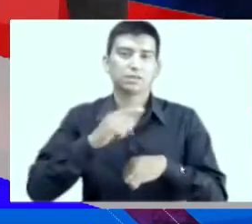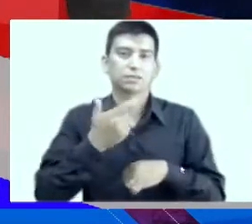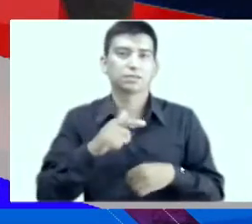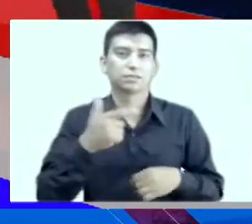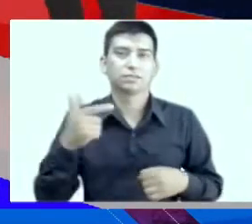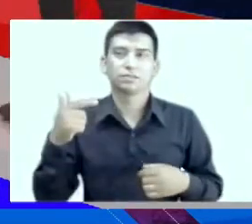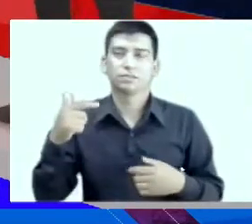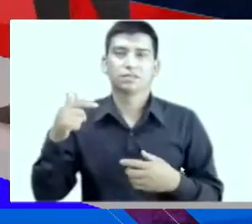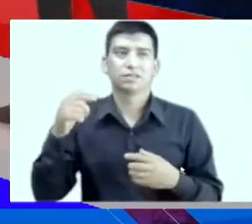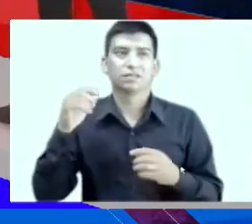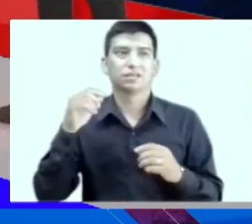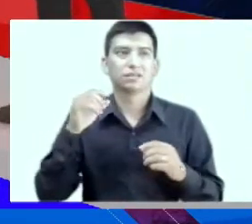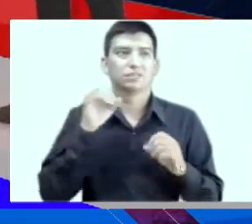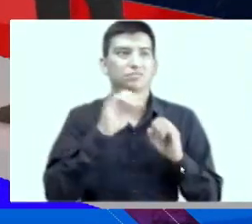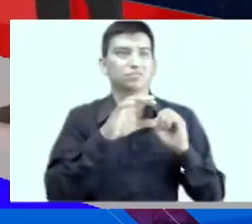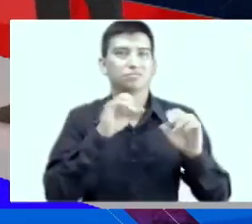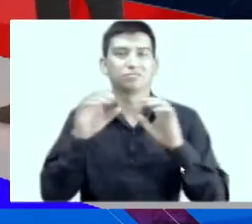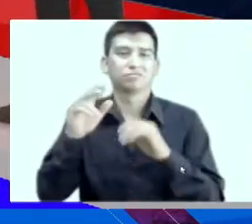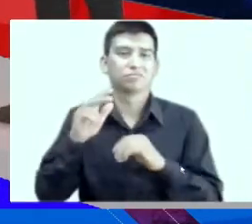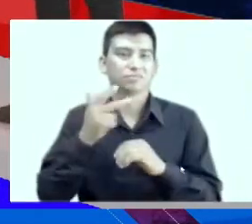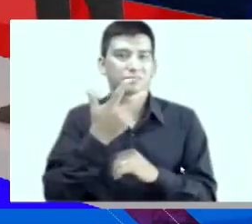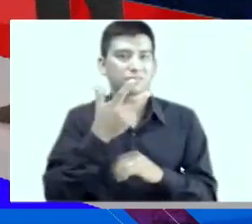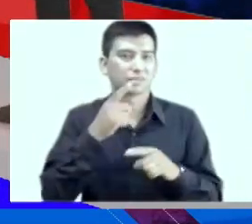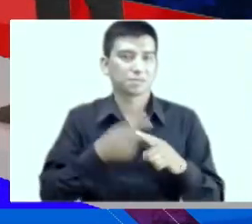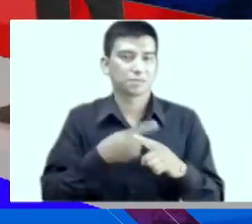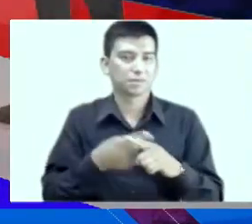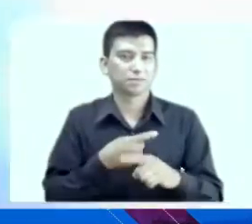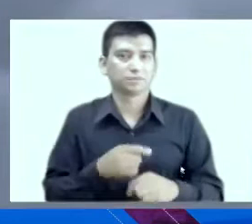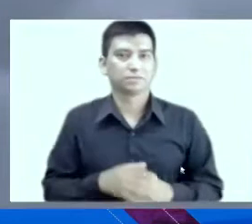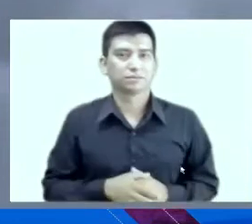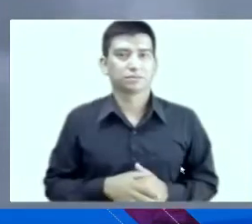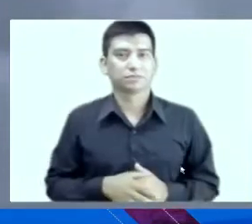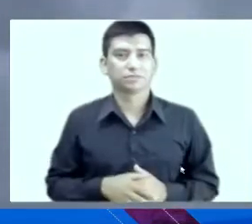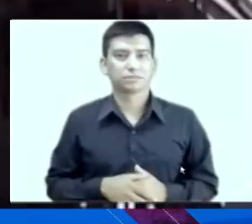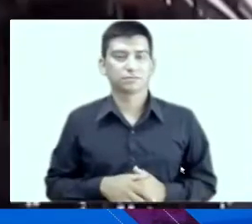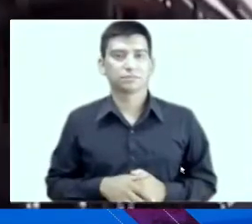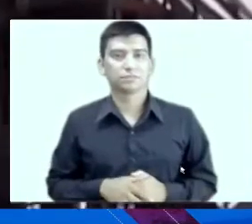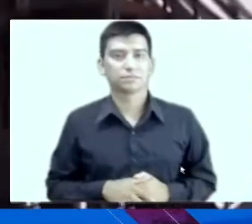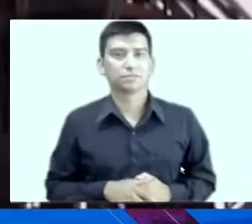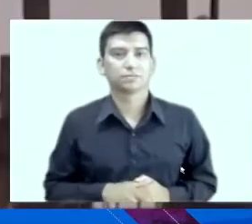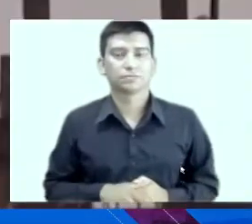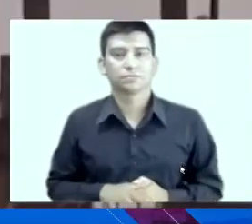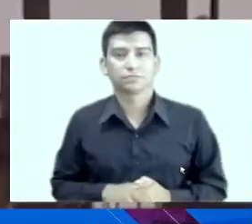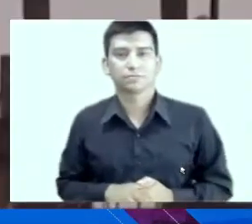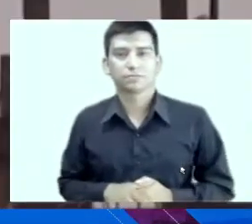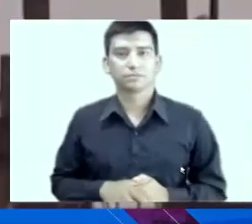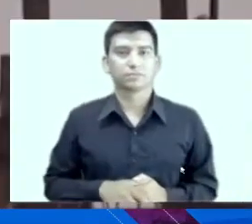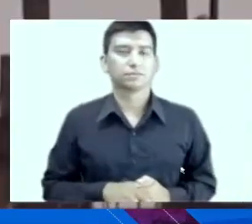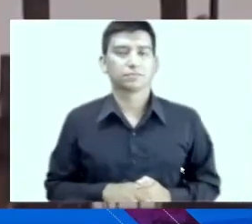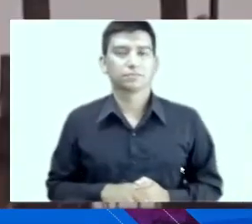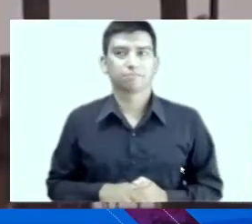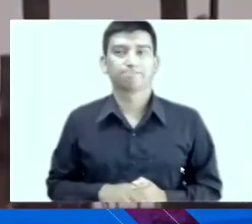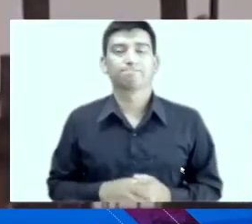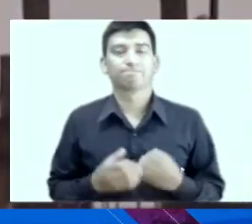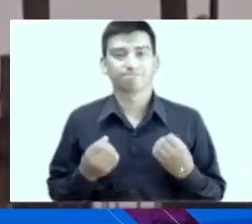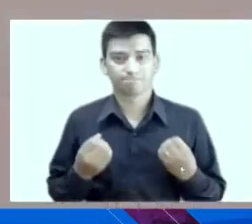reserva por más de 3 meses. Sí. Son dos factores, Nagel. Eso sería una tormenta perfecta para el colapso del precio de